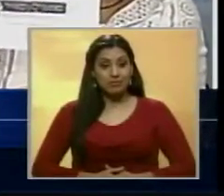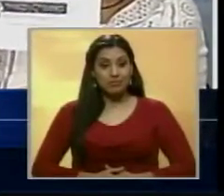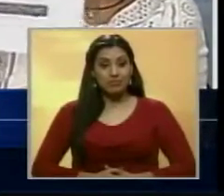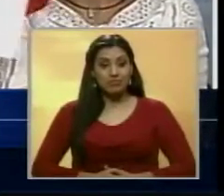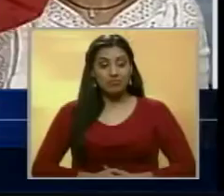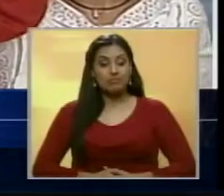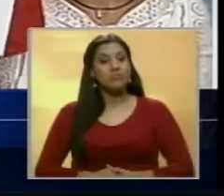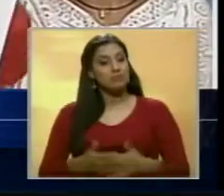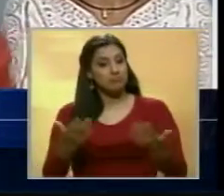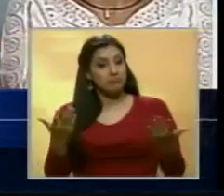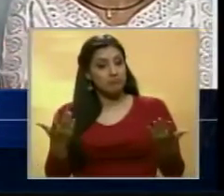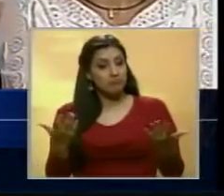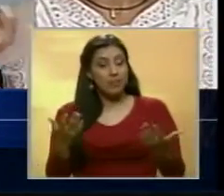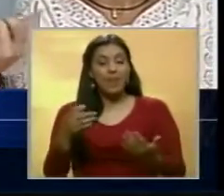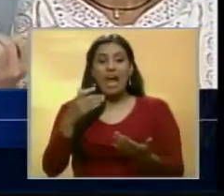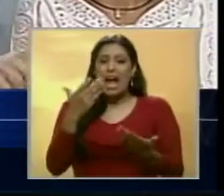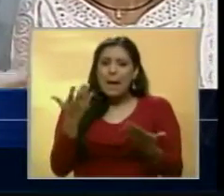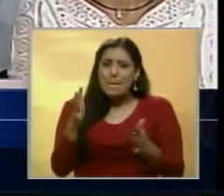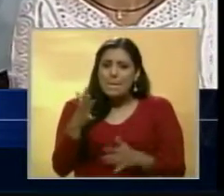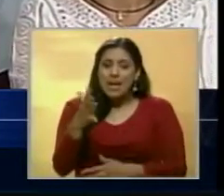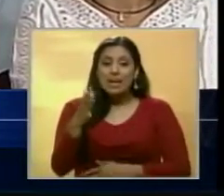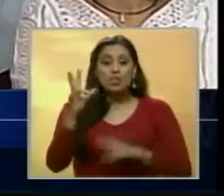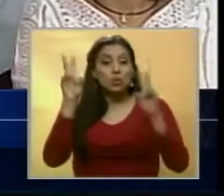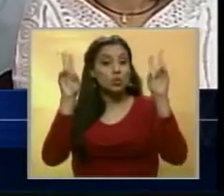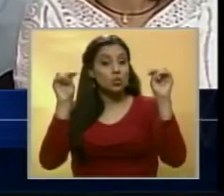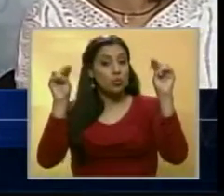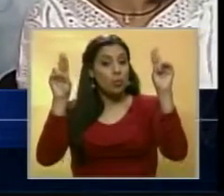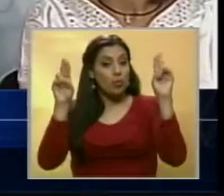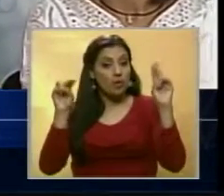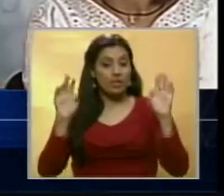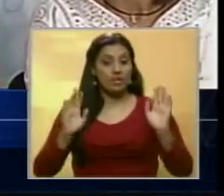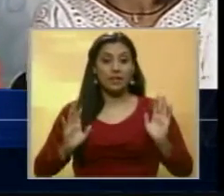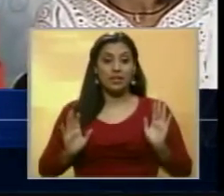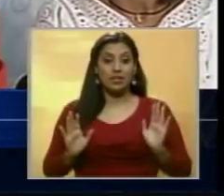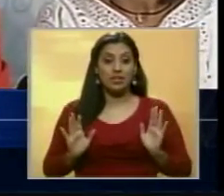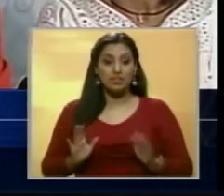dice por qué? Entonces parece que supuestamente,